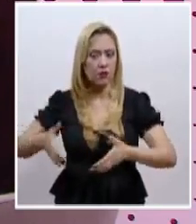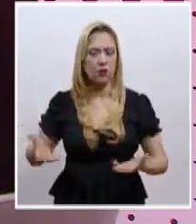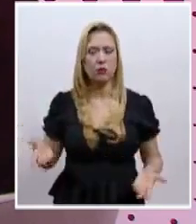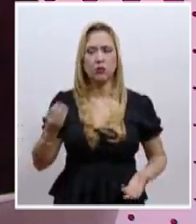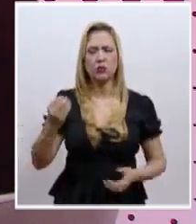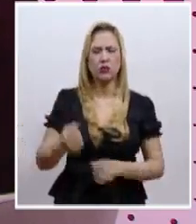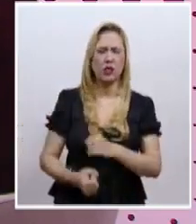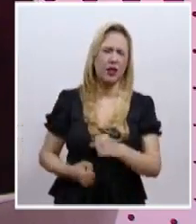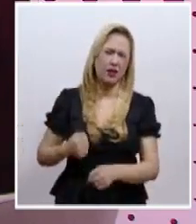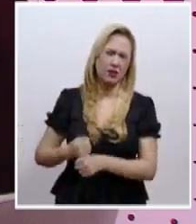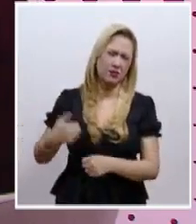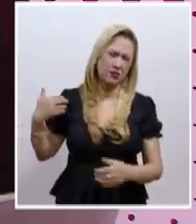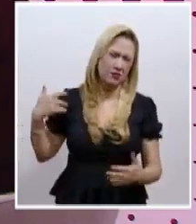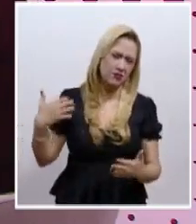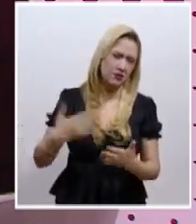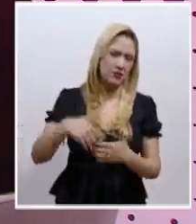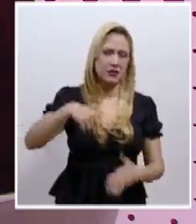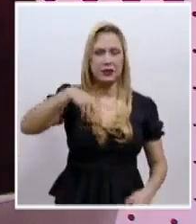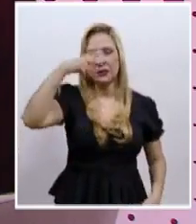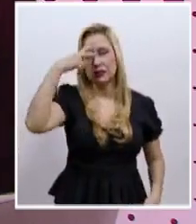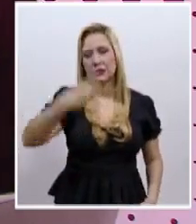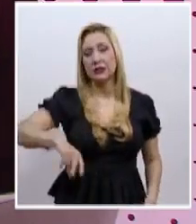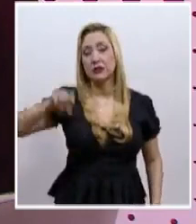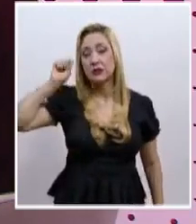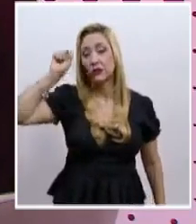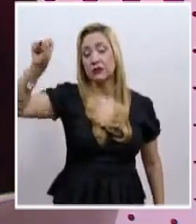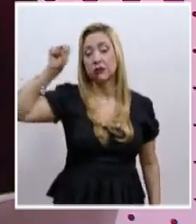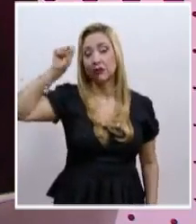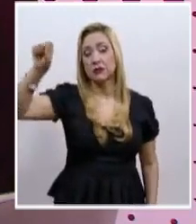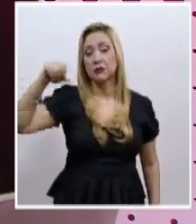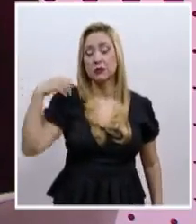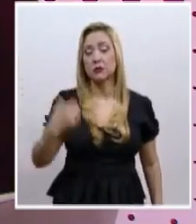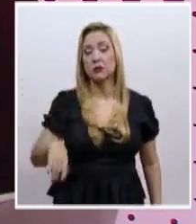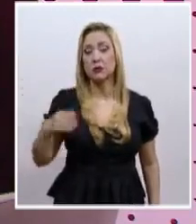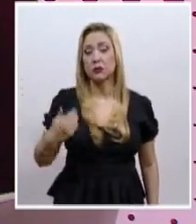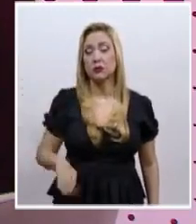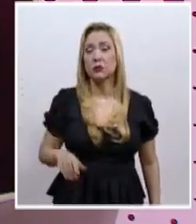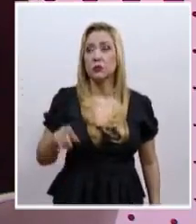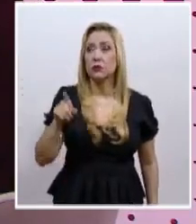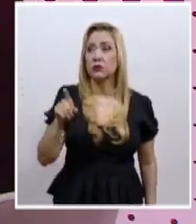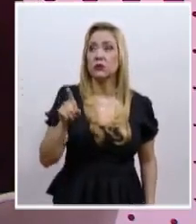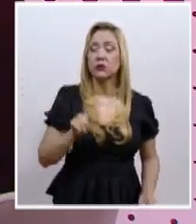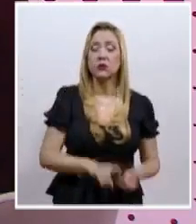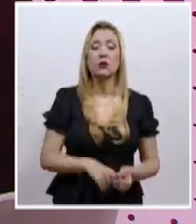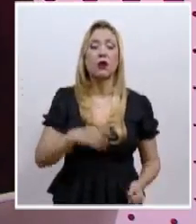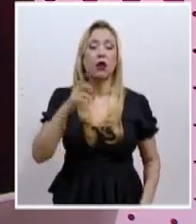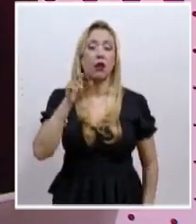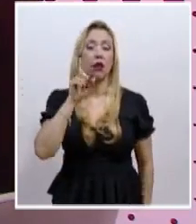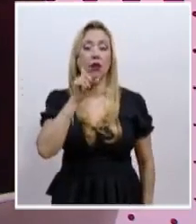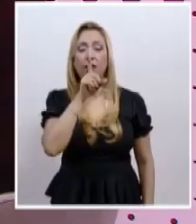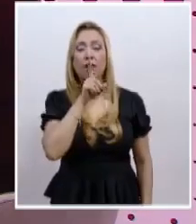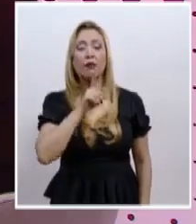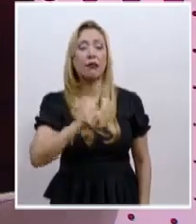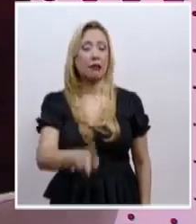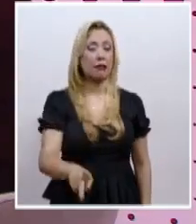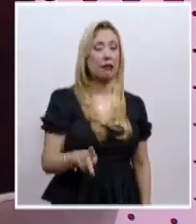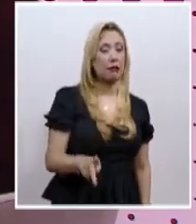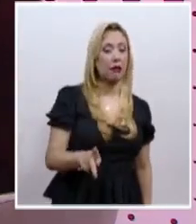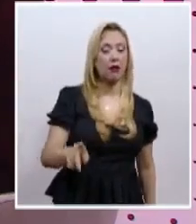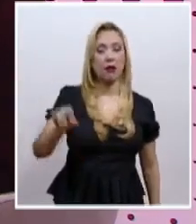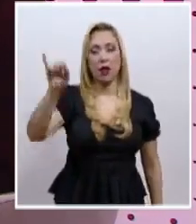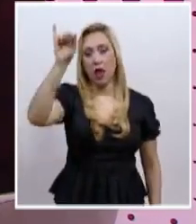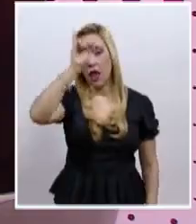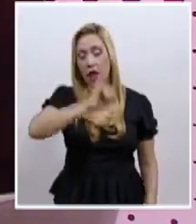muchos años tuvo una mayoría de los sindicatos simplemente como una simulación entre el patrón